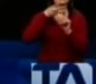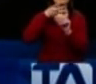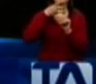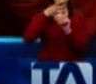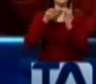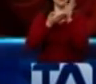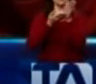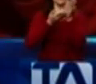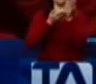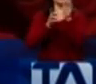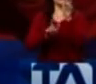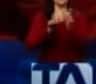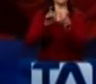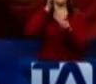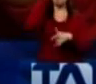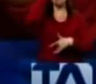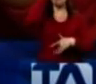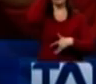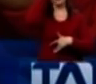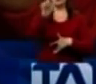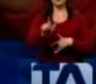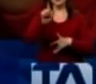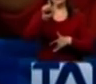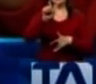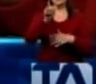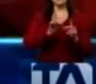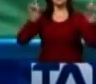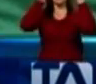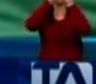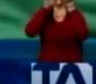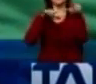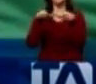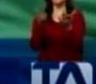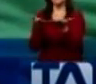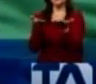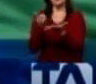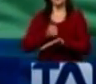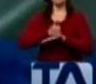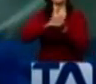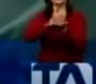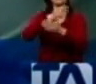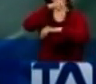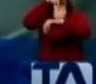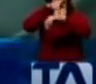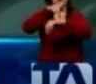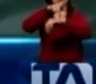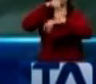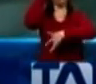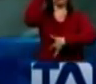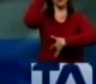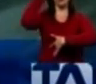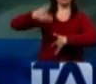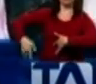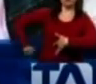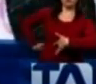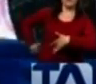un paciente que no tenemos unos datos de una tubulopatía, pero no sabemos dónde ubicarlo, vamos a ayudar al profesional, ¿no? Para que intente hacer